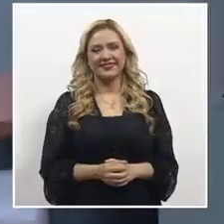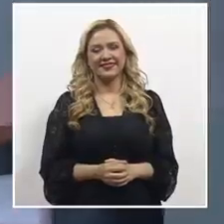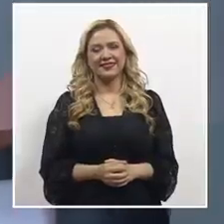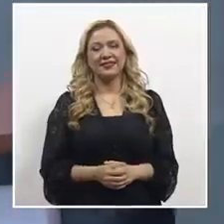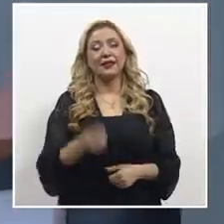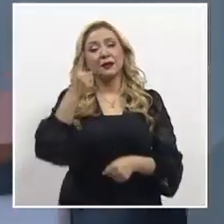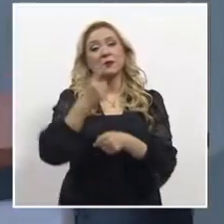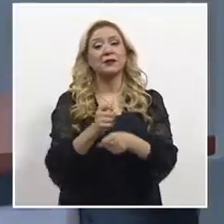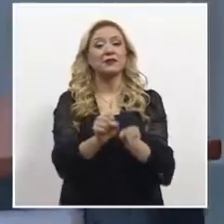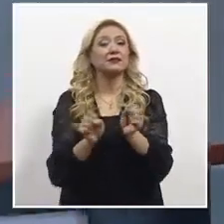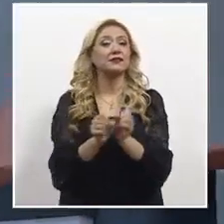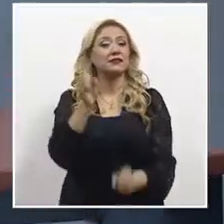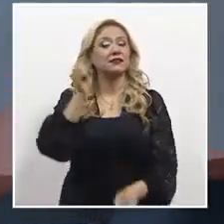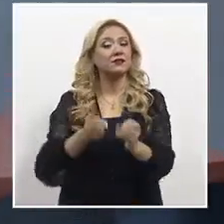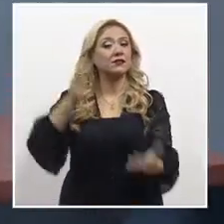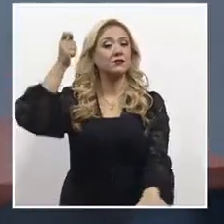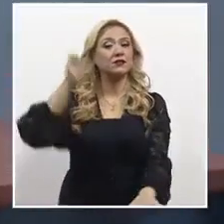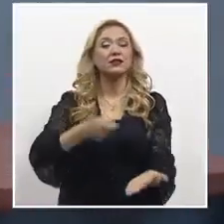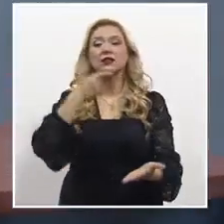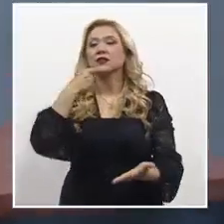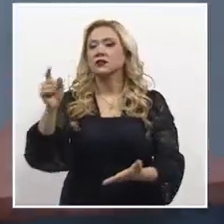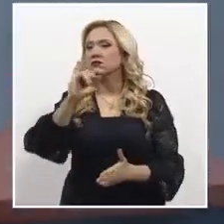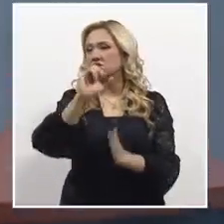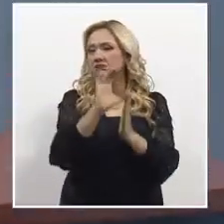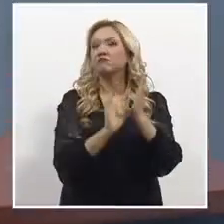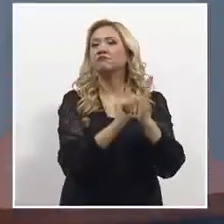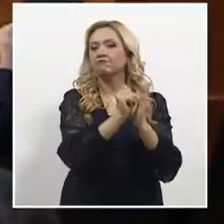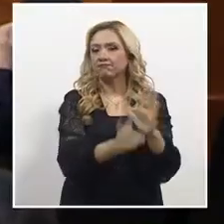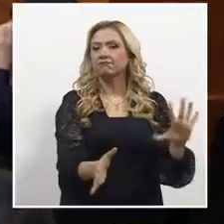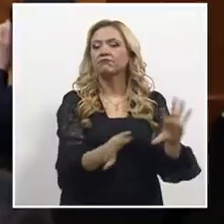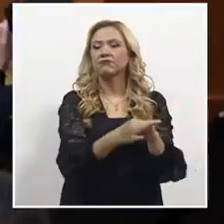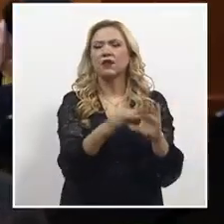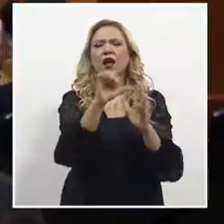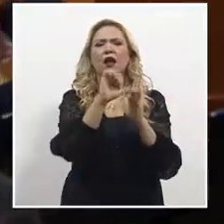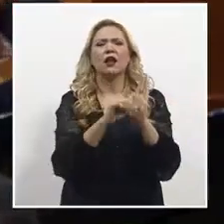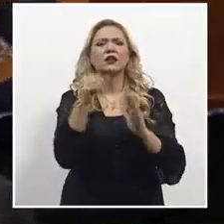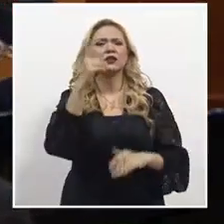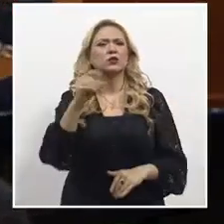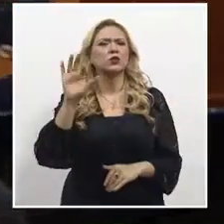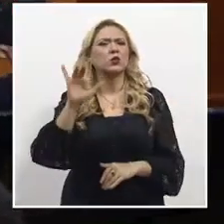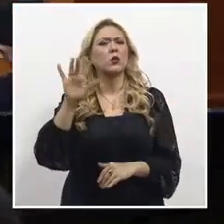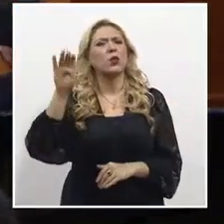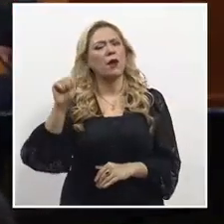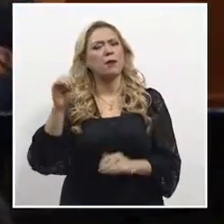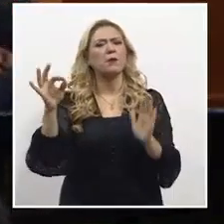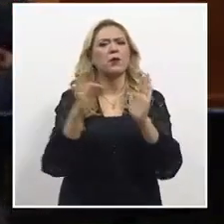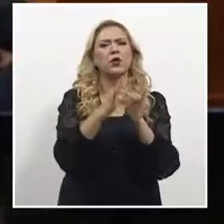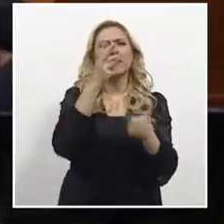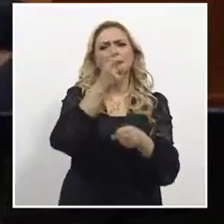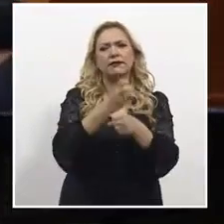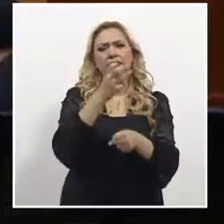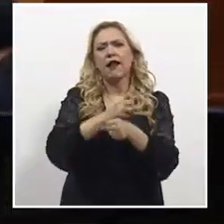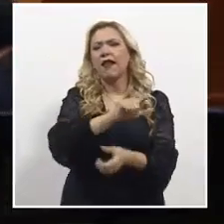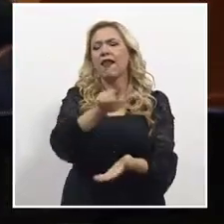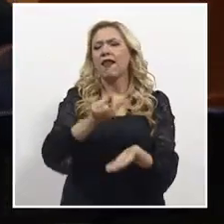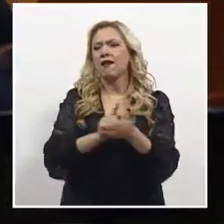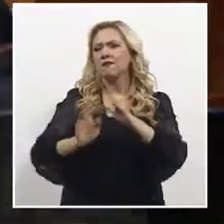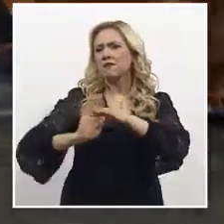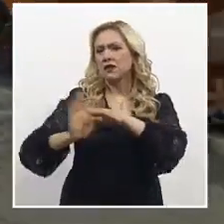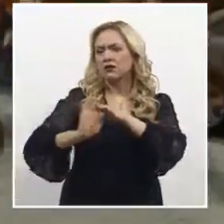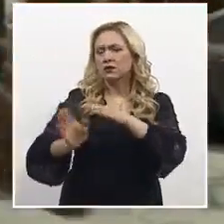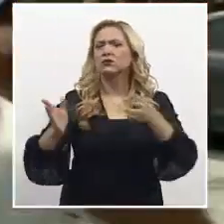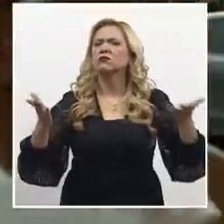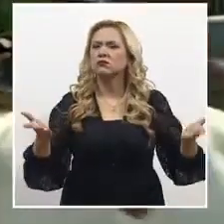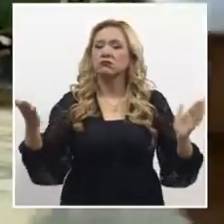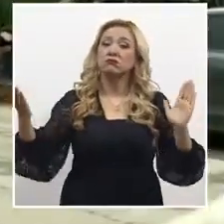La primera sala de la Corte determinó que es constitucional el artículo 159, fracción tercera de la Ley de Migración,